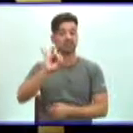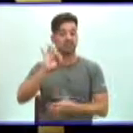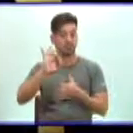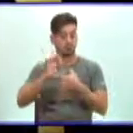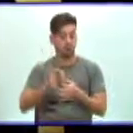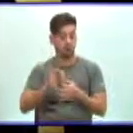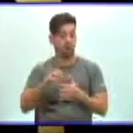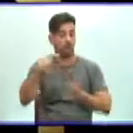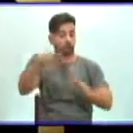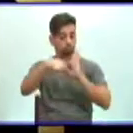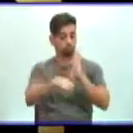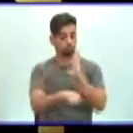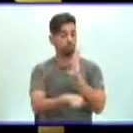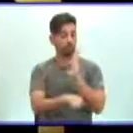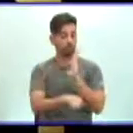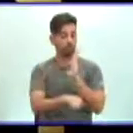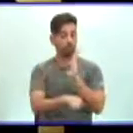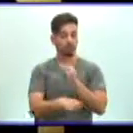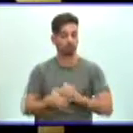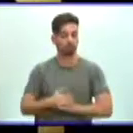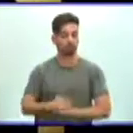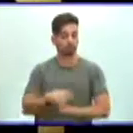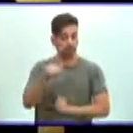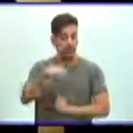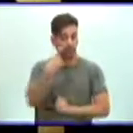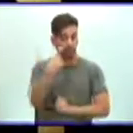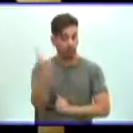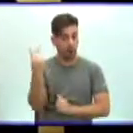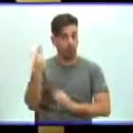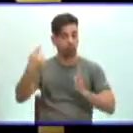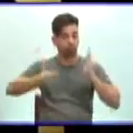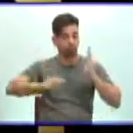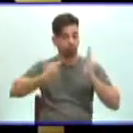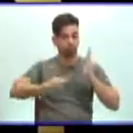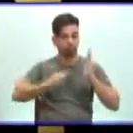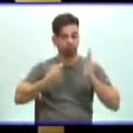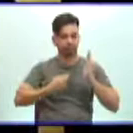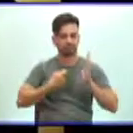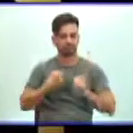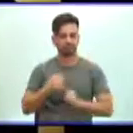elementos. Veamos entonces este material que les propongo,